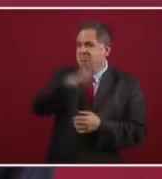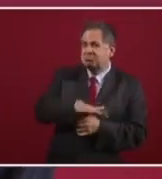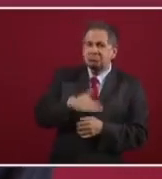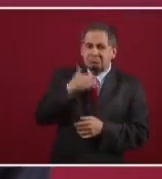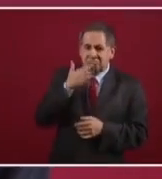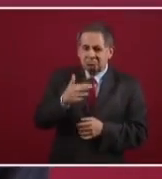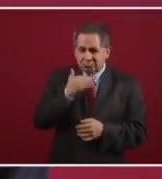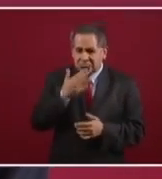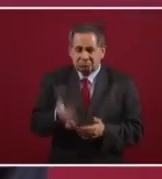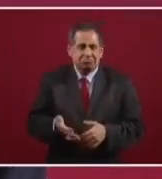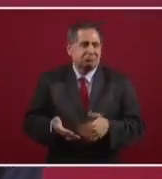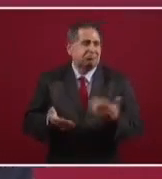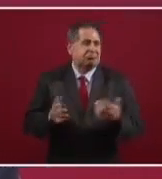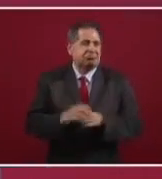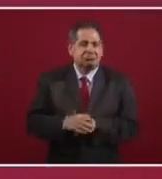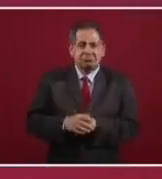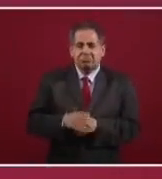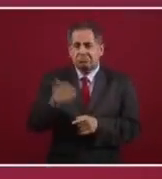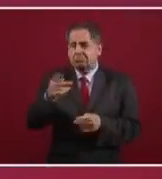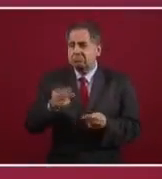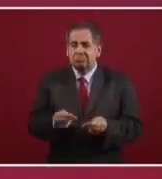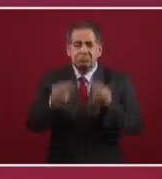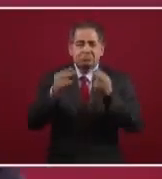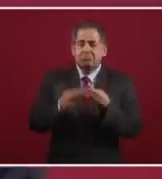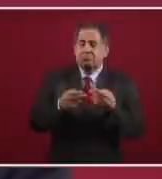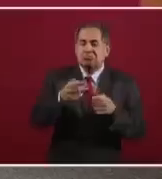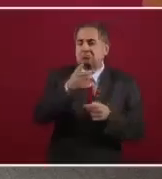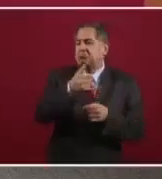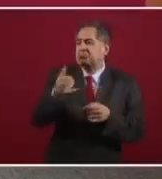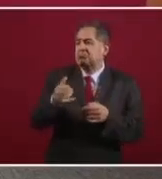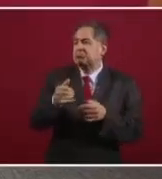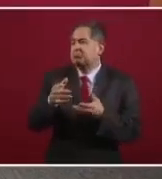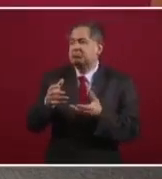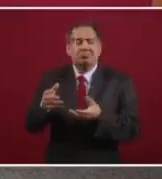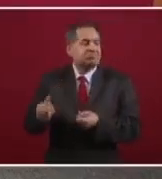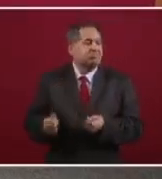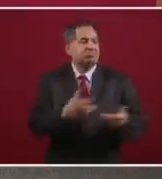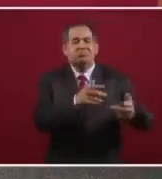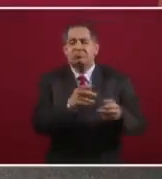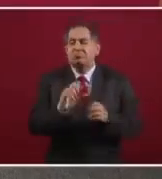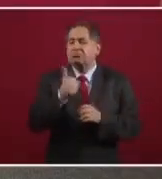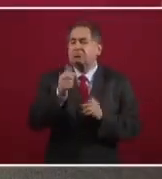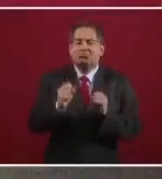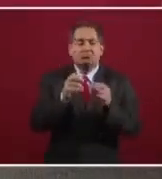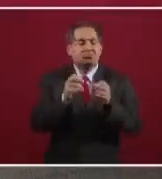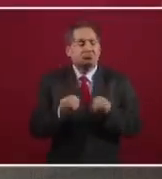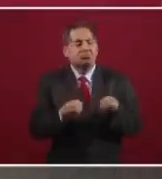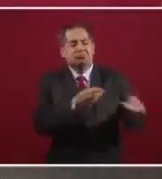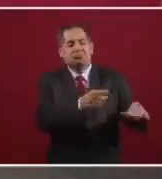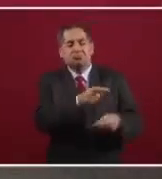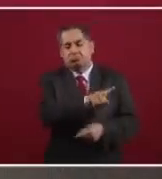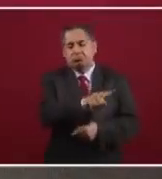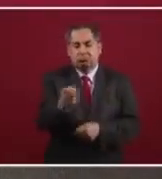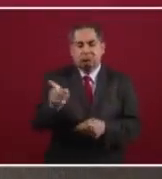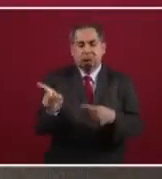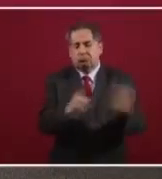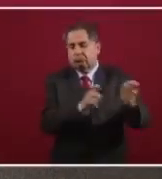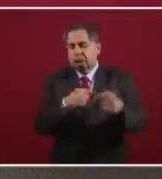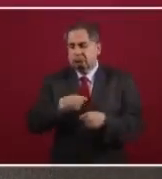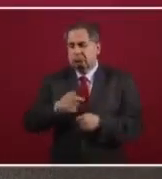fraudes, cartera vencida del Infonavit vendida a despachos y a coyotes